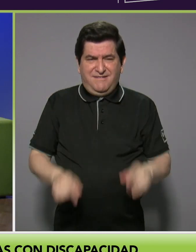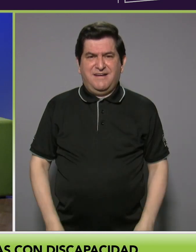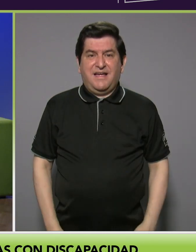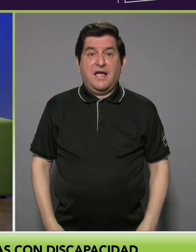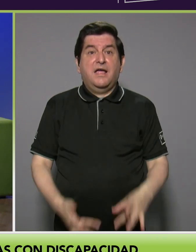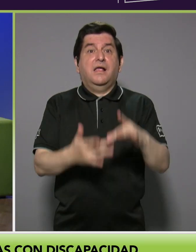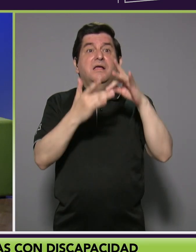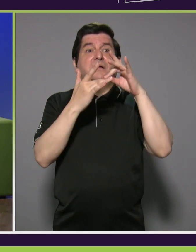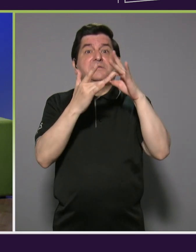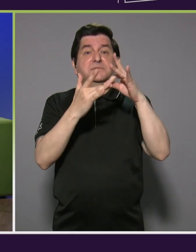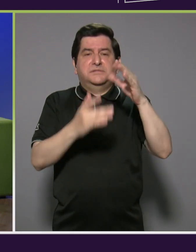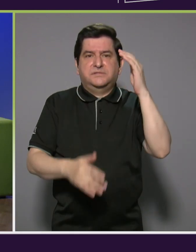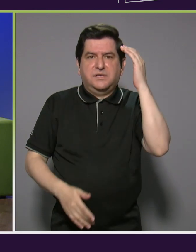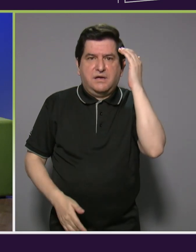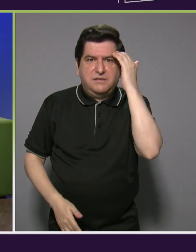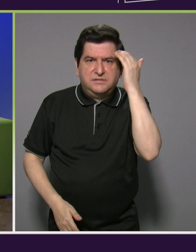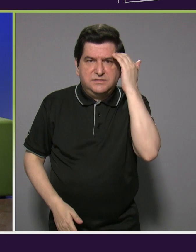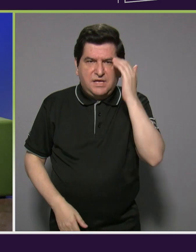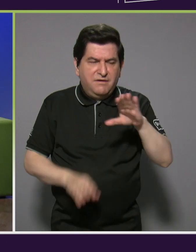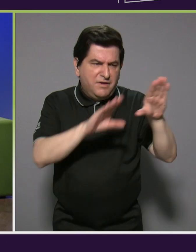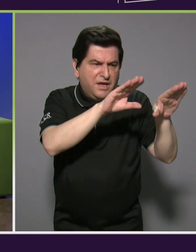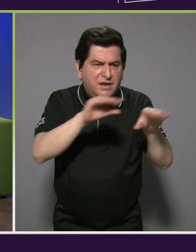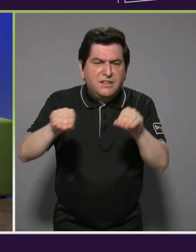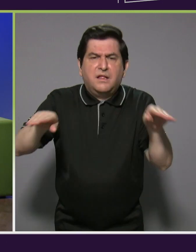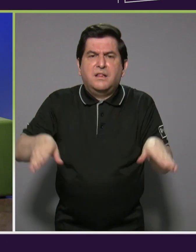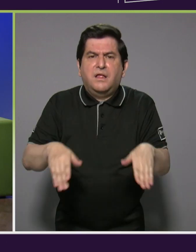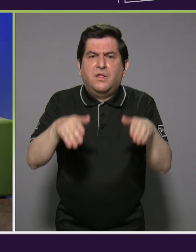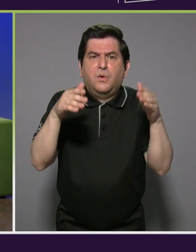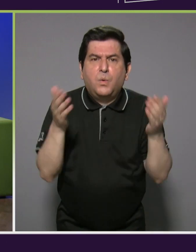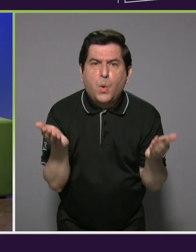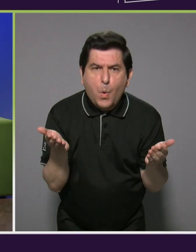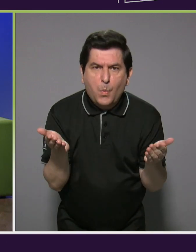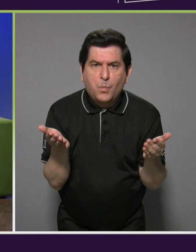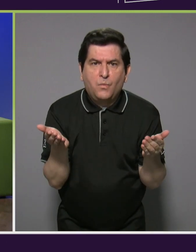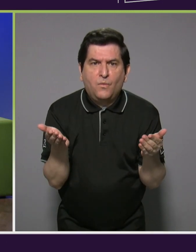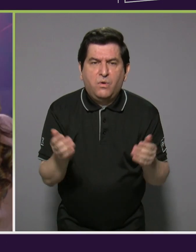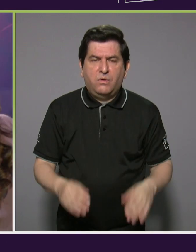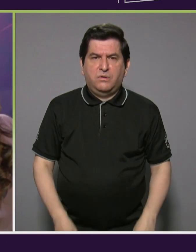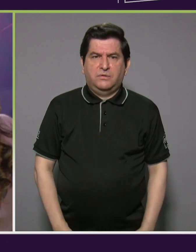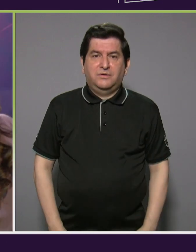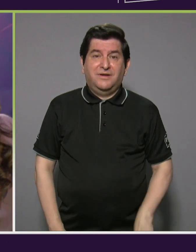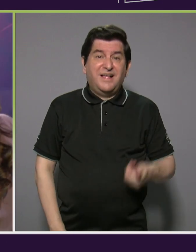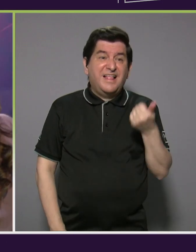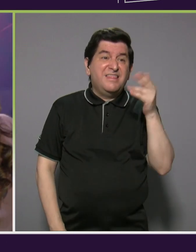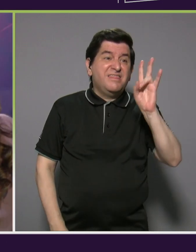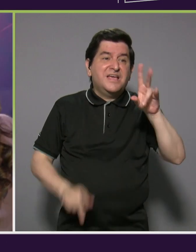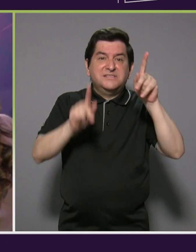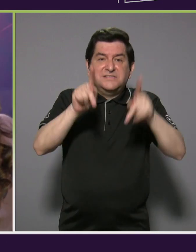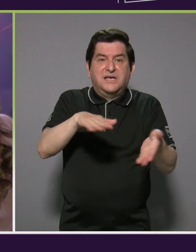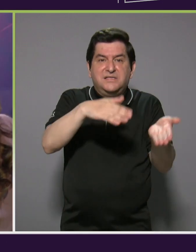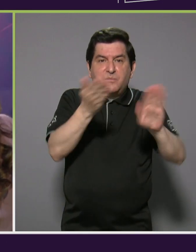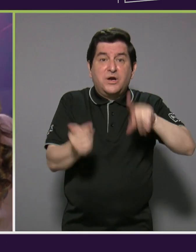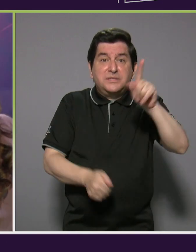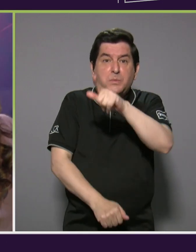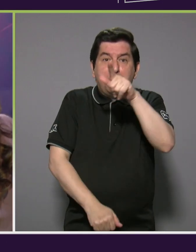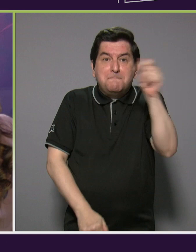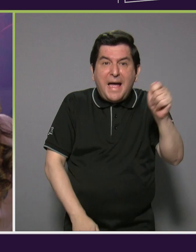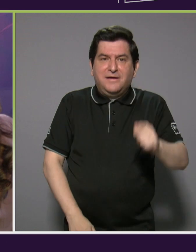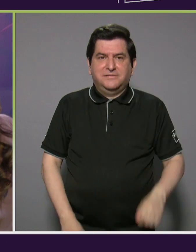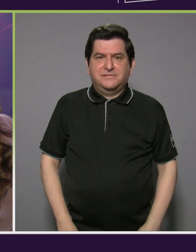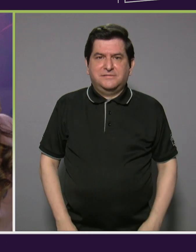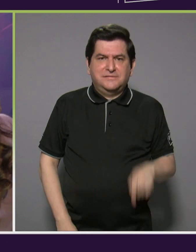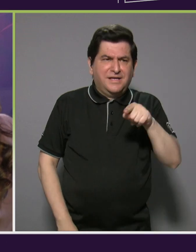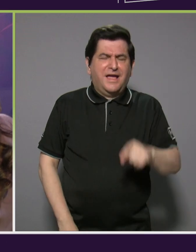sobre todo conocer cómo fue ese traslado. O sea, es que fueron 17 muertes en un mes. ¿Cómo fue